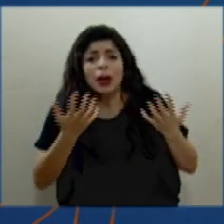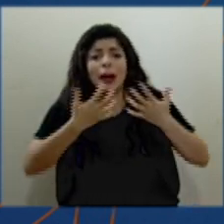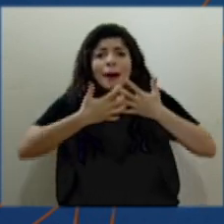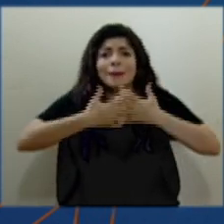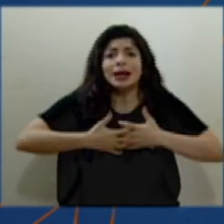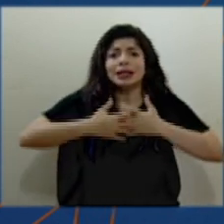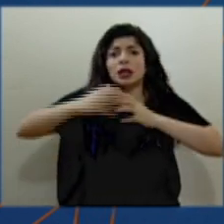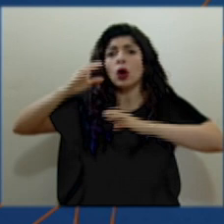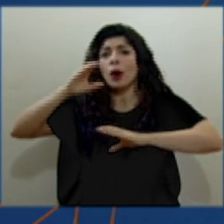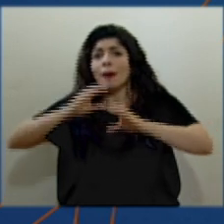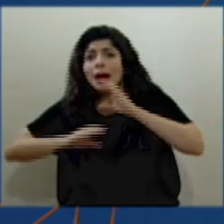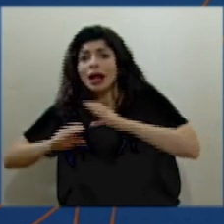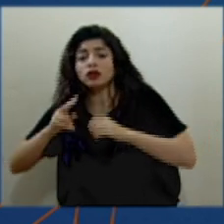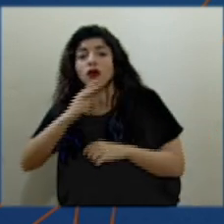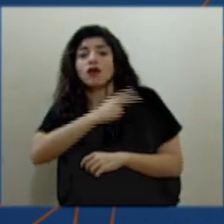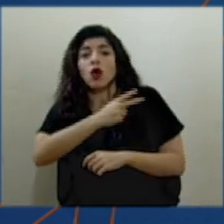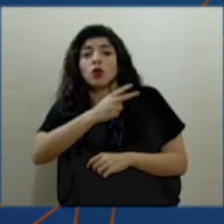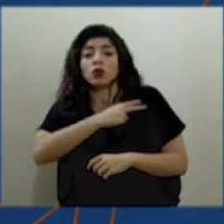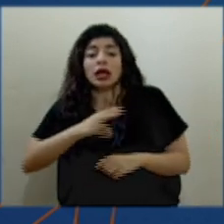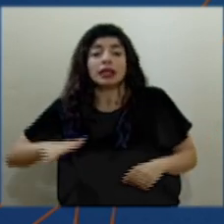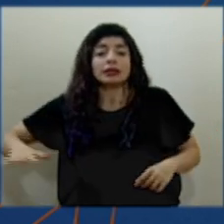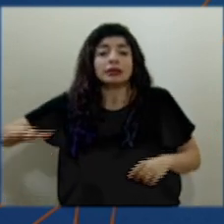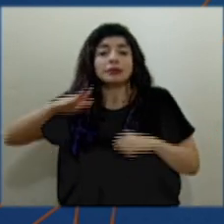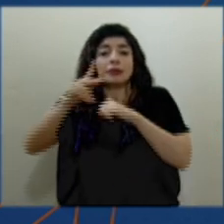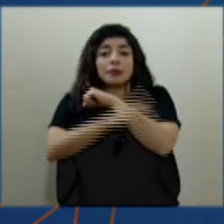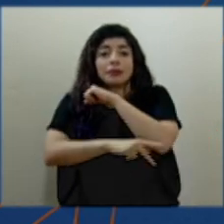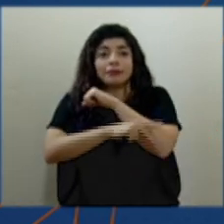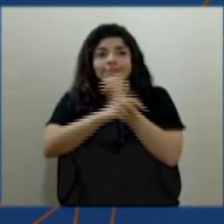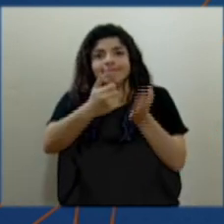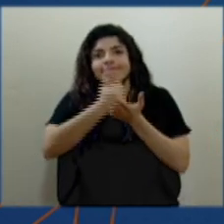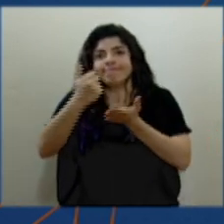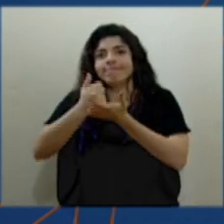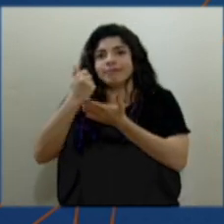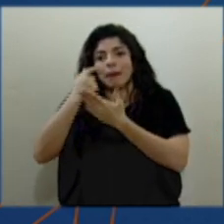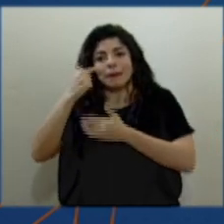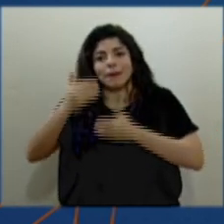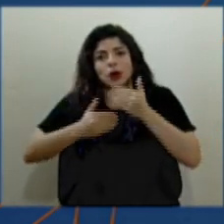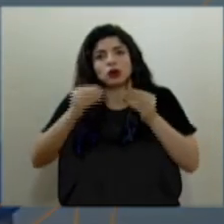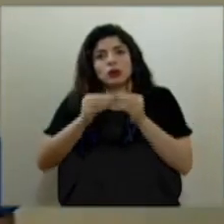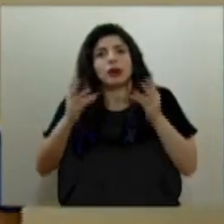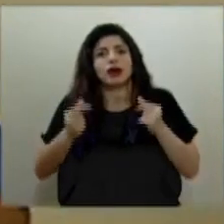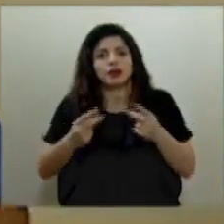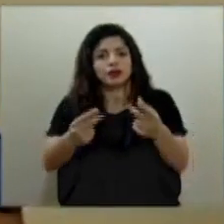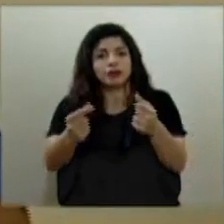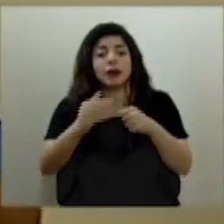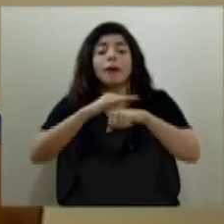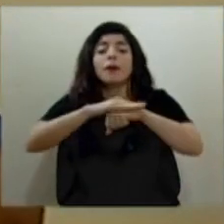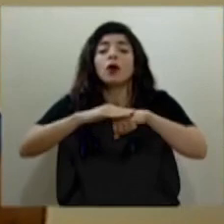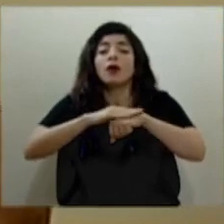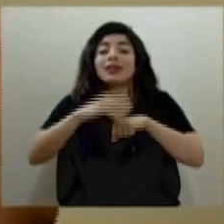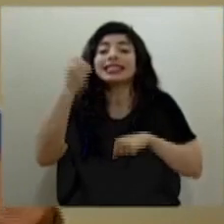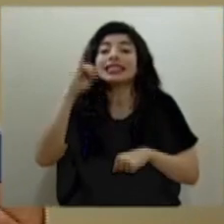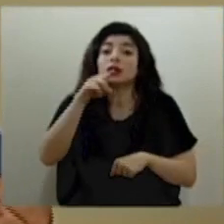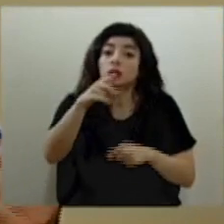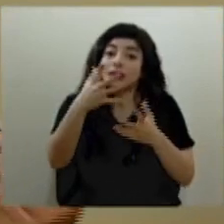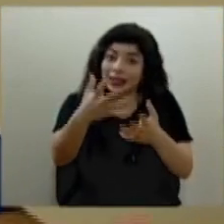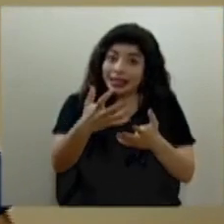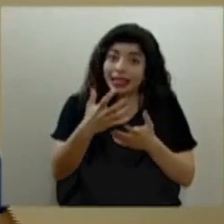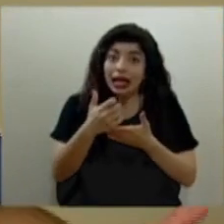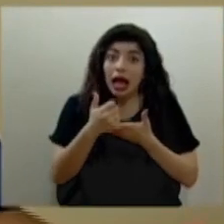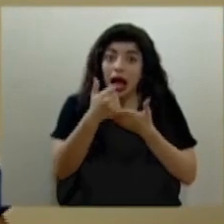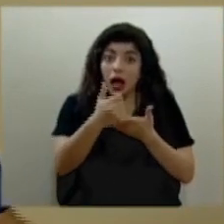empresas, comercios y voluntarios de todo el país que nos están ayudando a acelerar este proceso. Por favor, si quieren